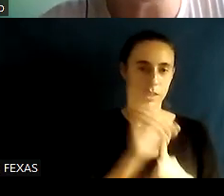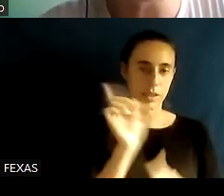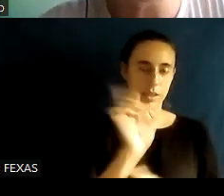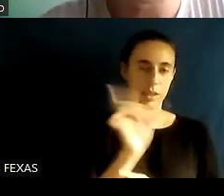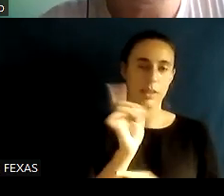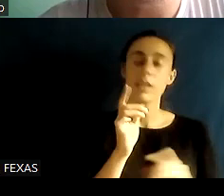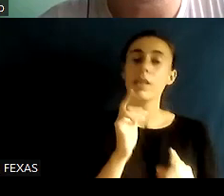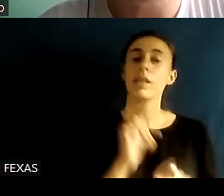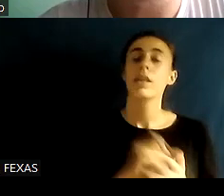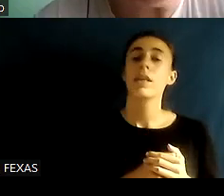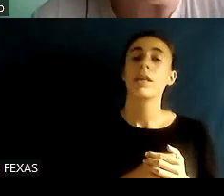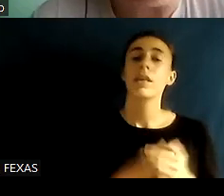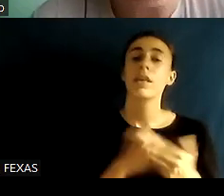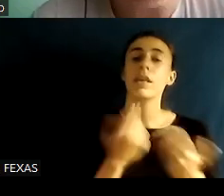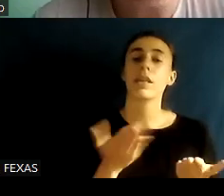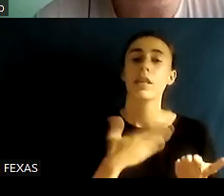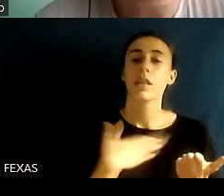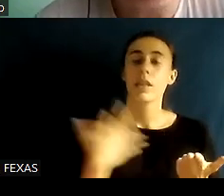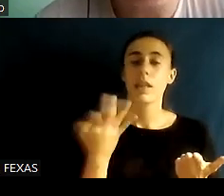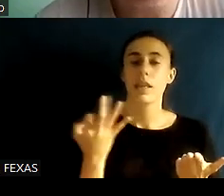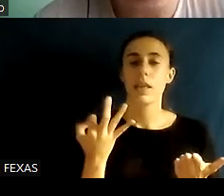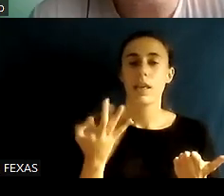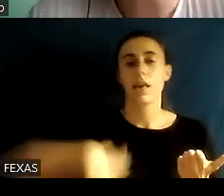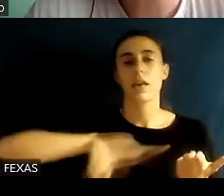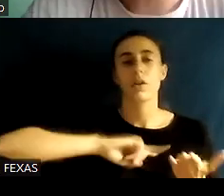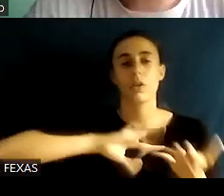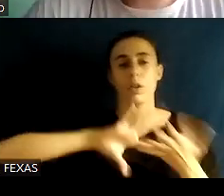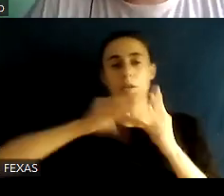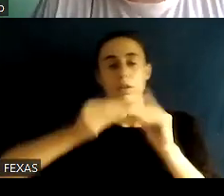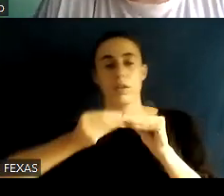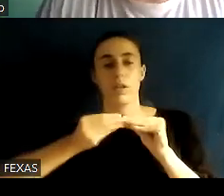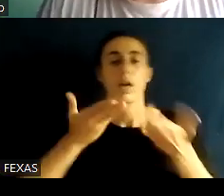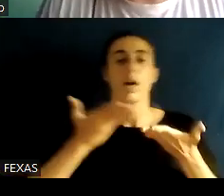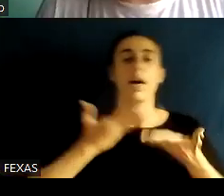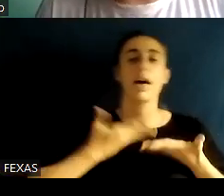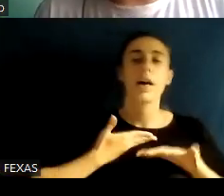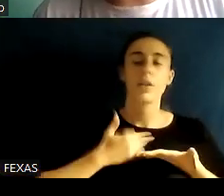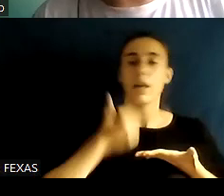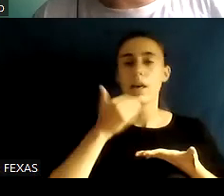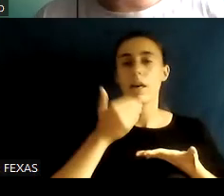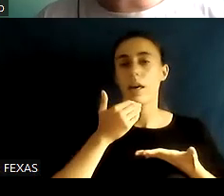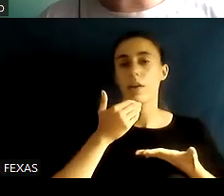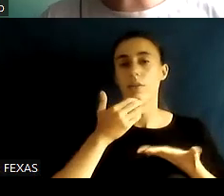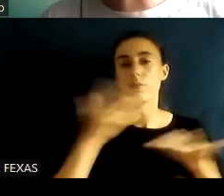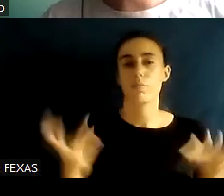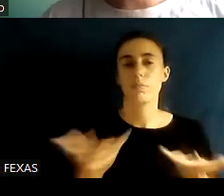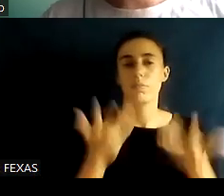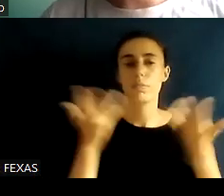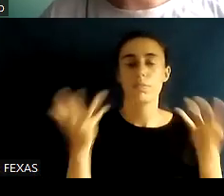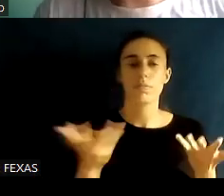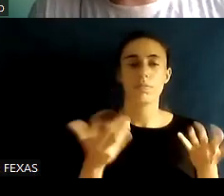sino que pretenden adaptarnos, ayudarnos a estar pues algo más animados en casos de